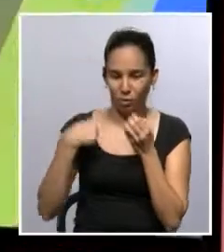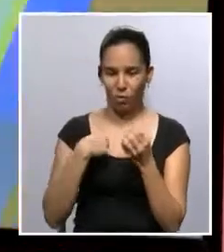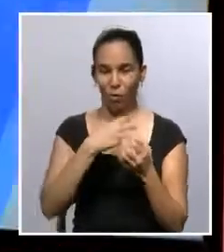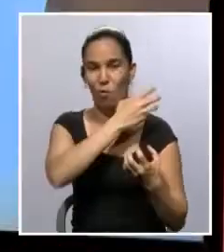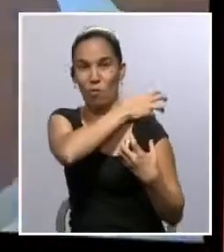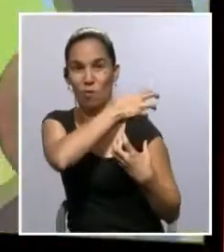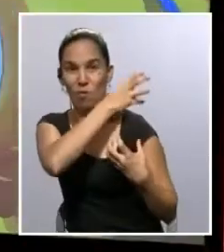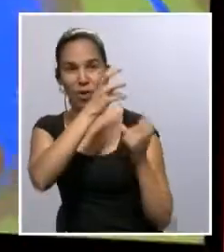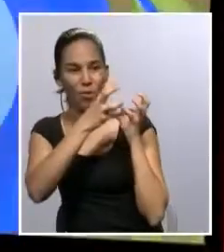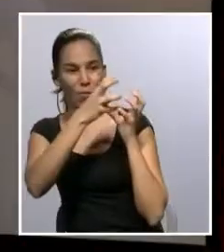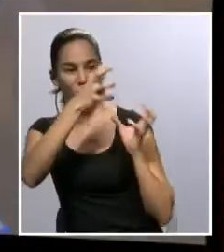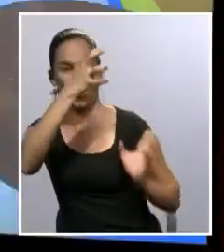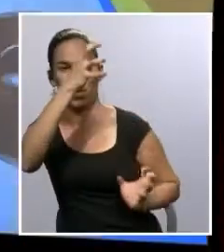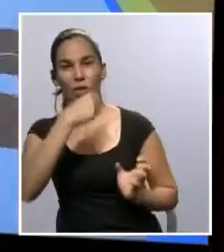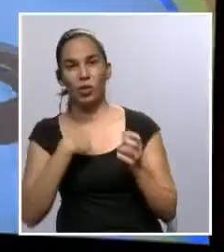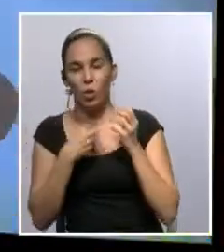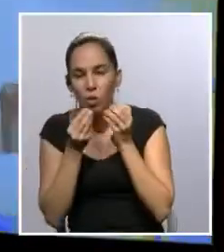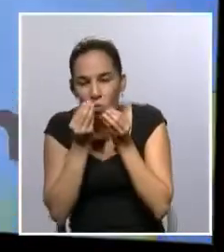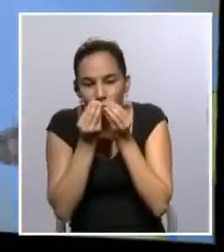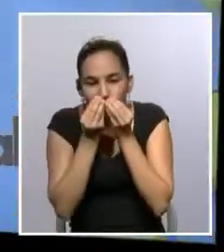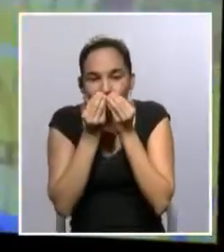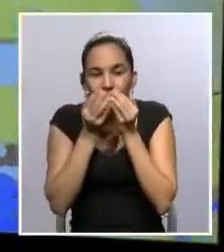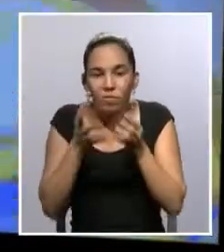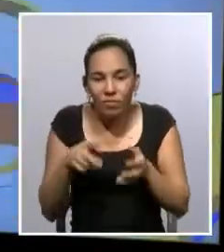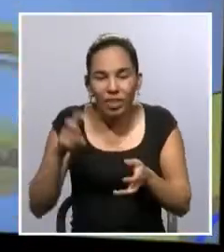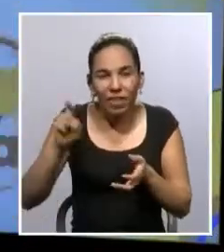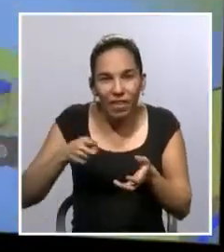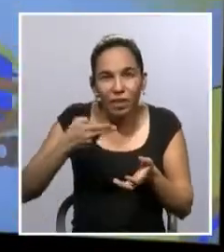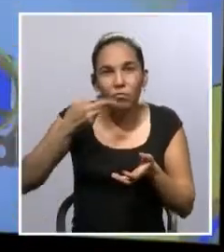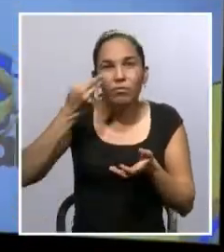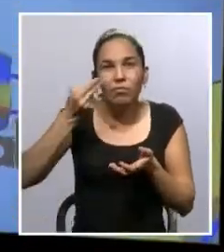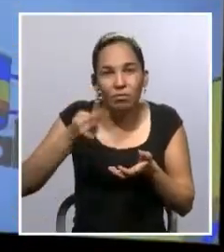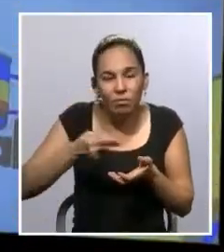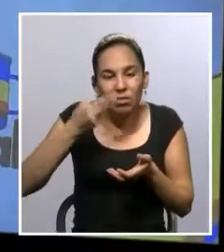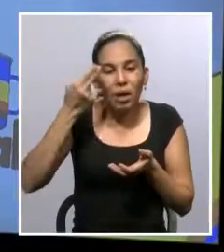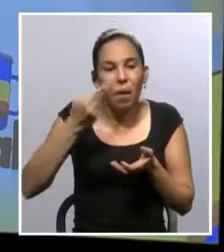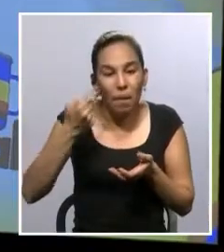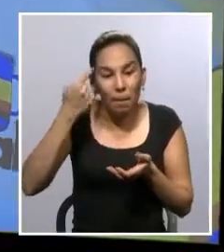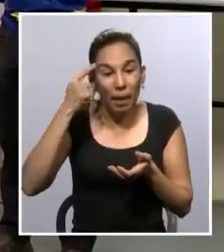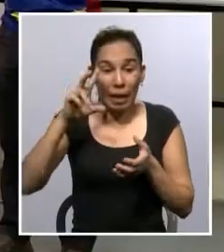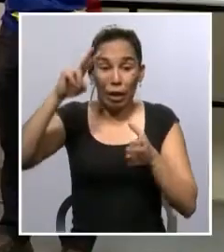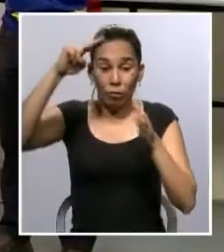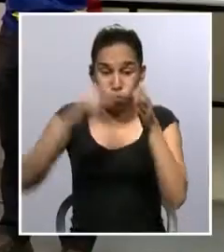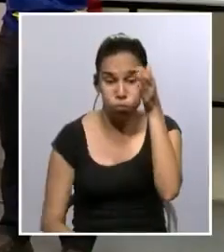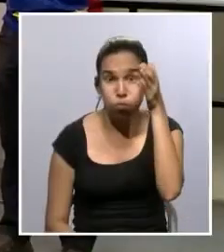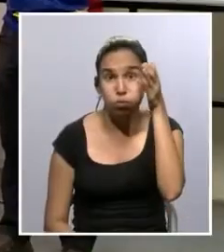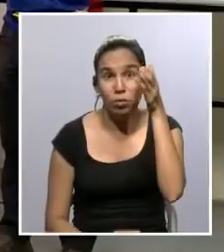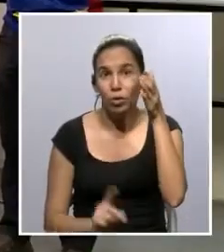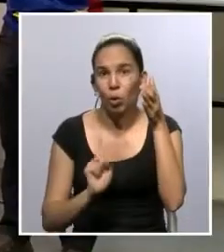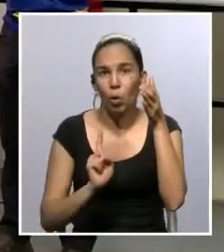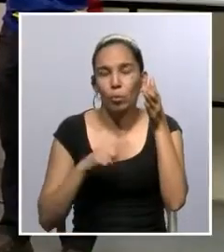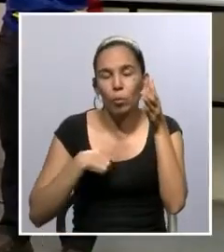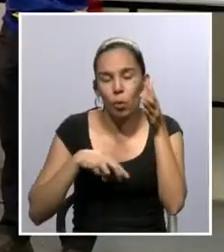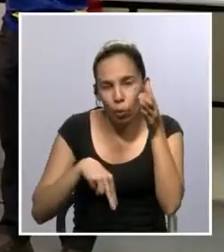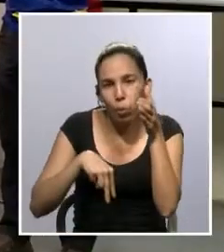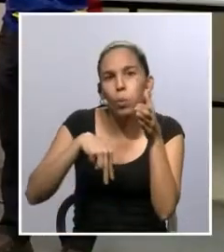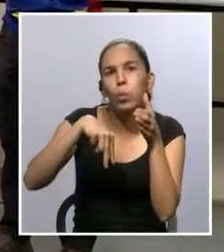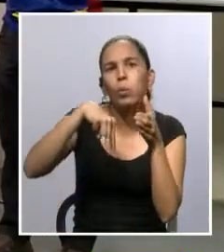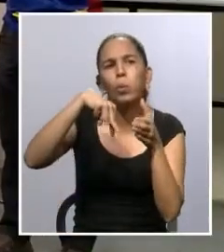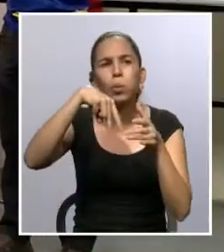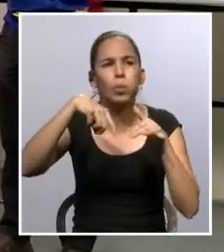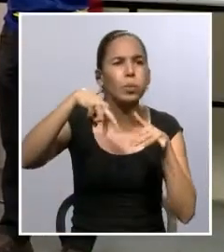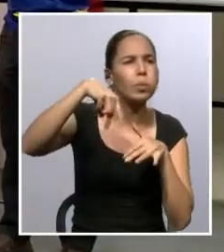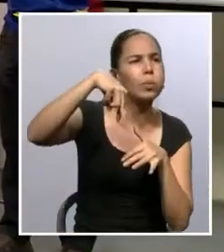que ir respirando porque si no se va para el puro fondo, entonces tiene que ir respirando para poder ir a la superficie y uno